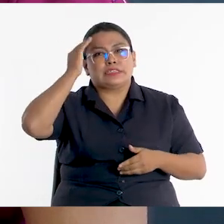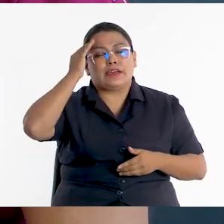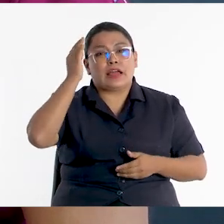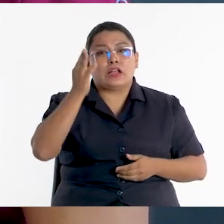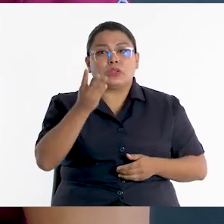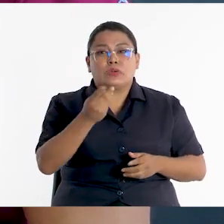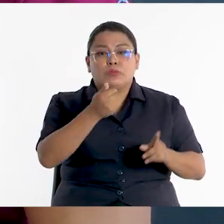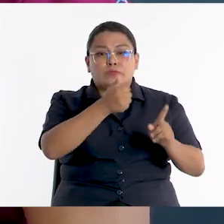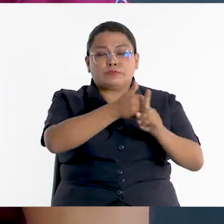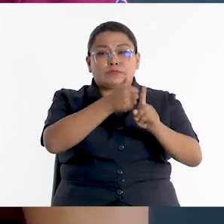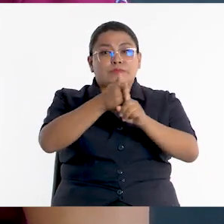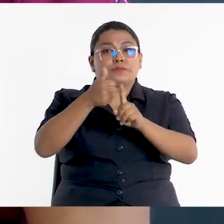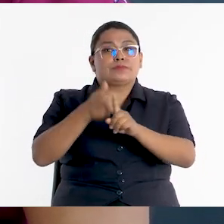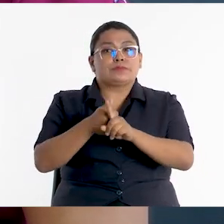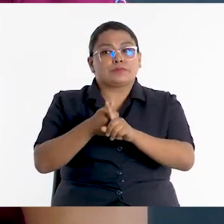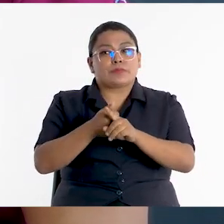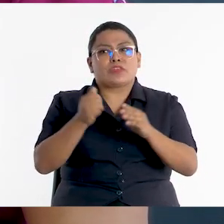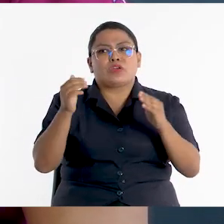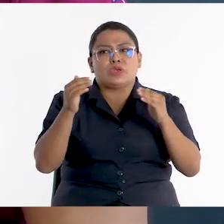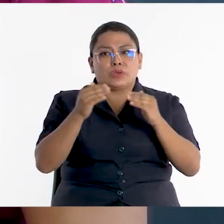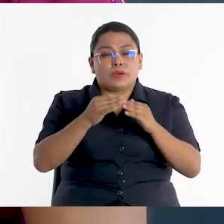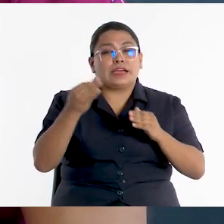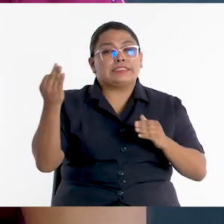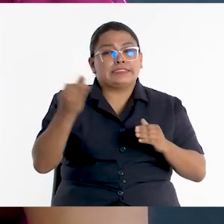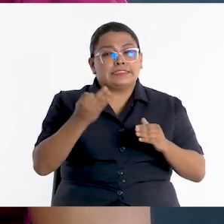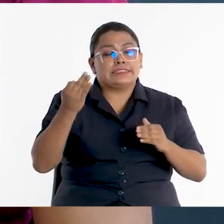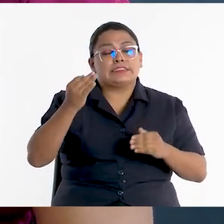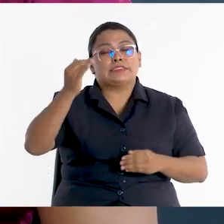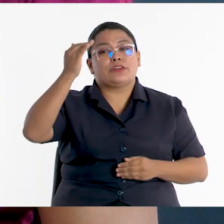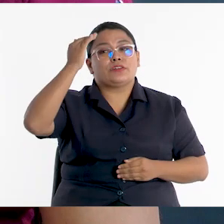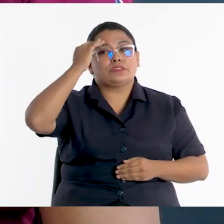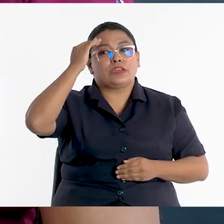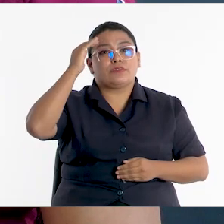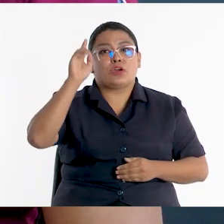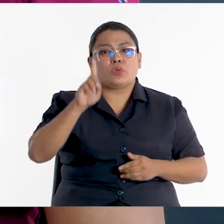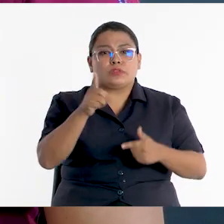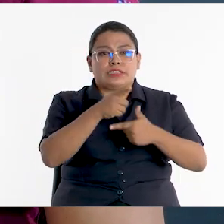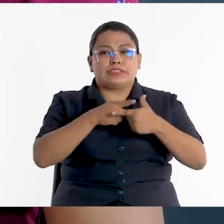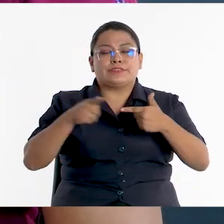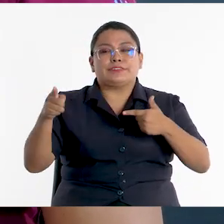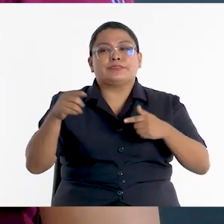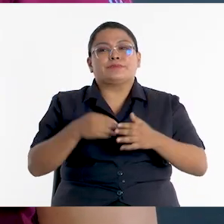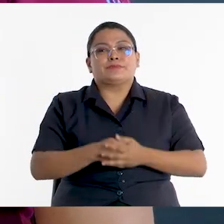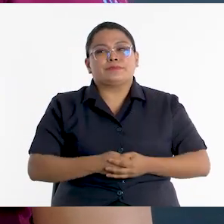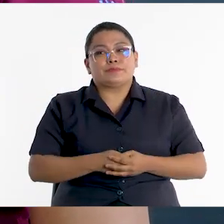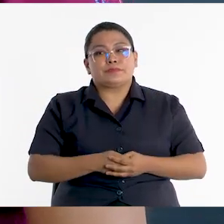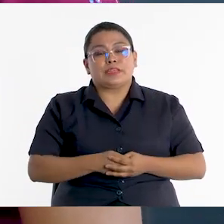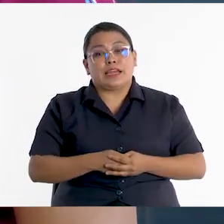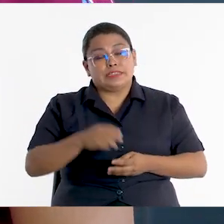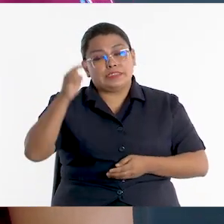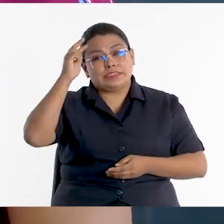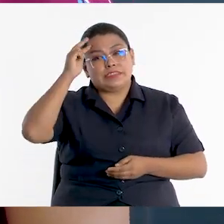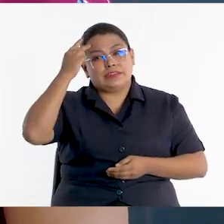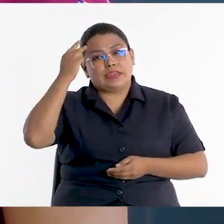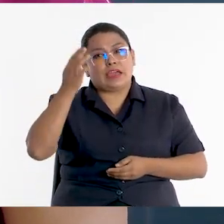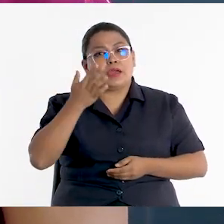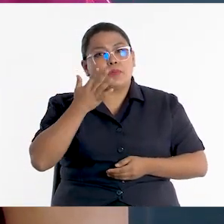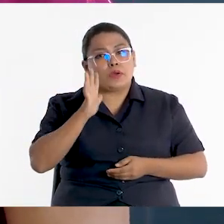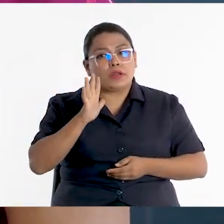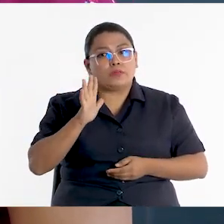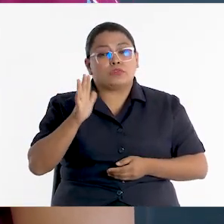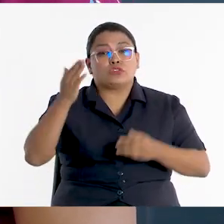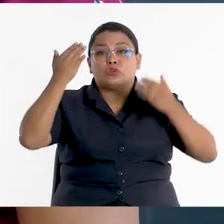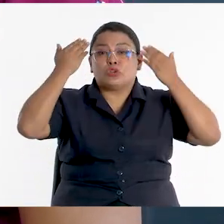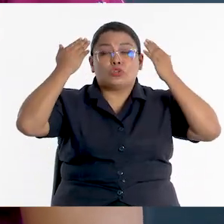Entonces, para conocer la cantidad en cada grupo, también debo de plantear una división. Quiere